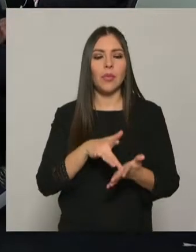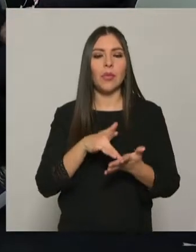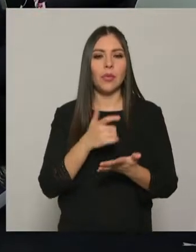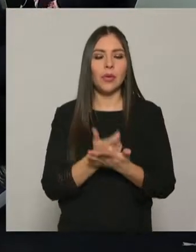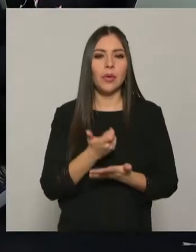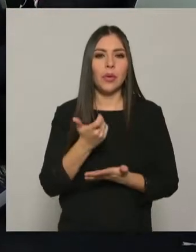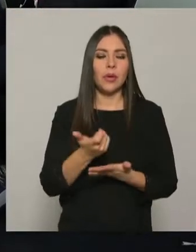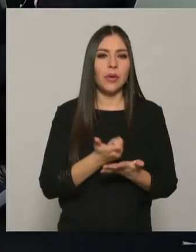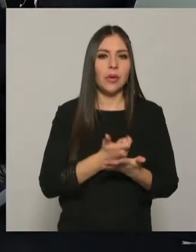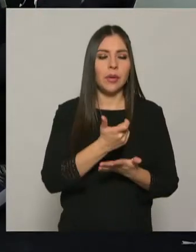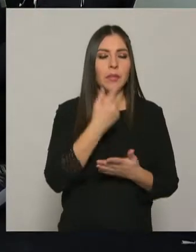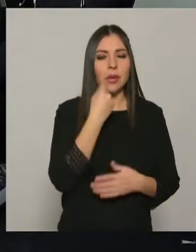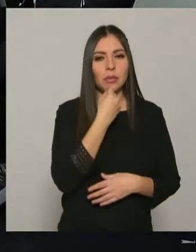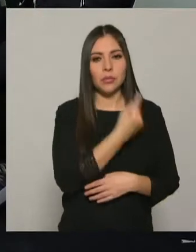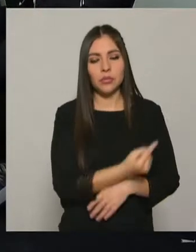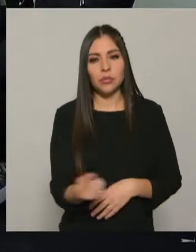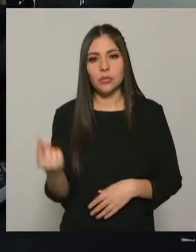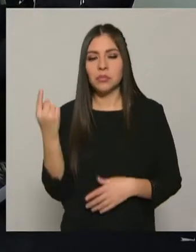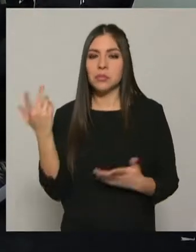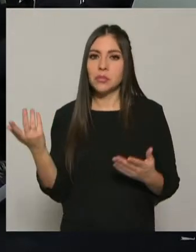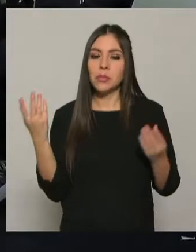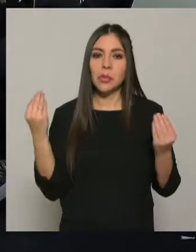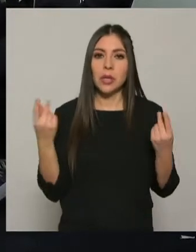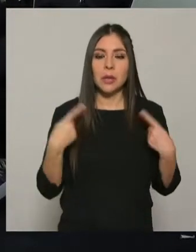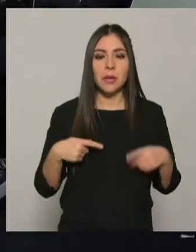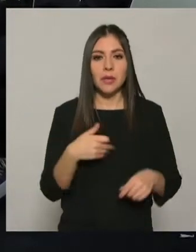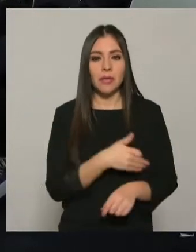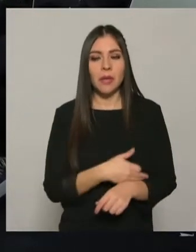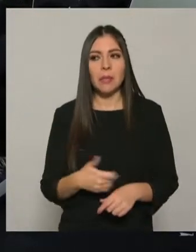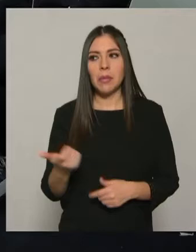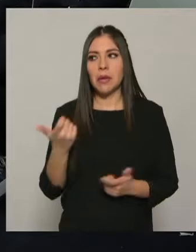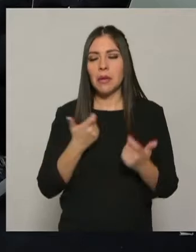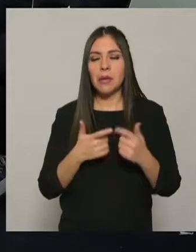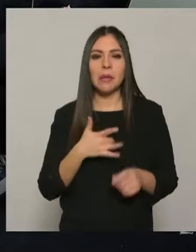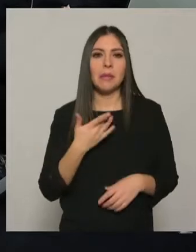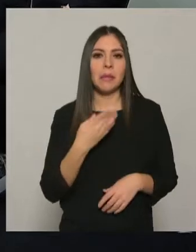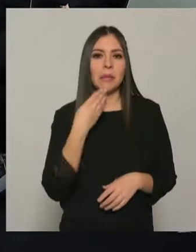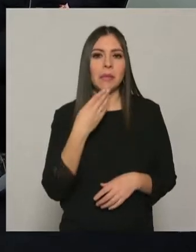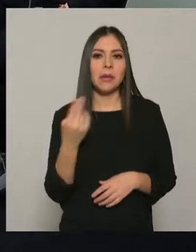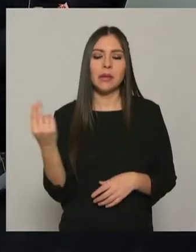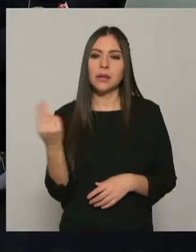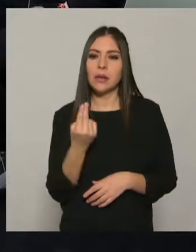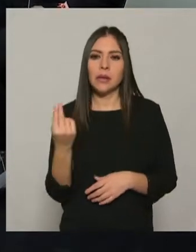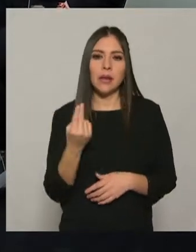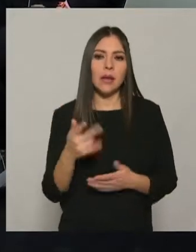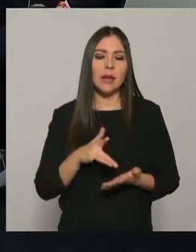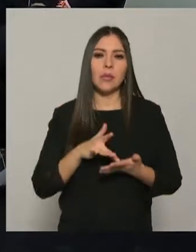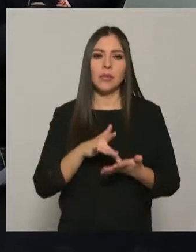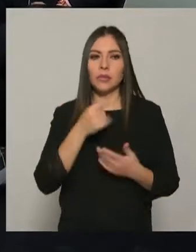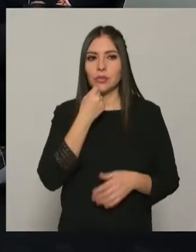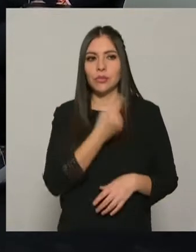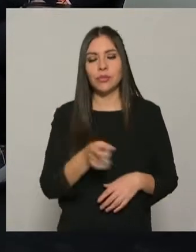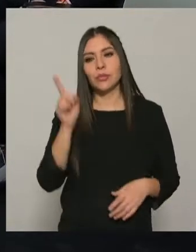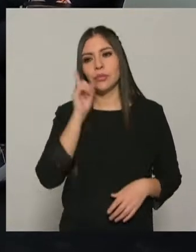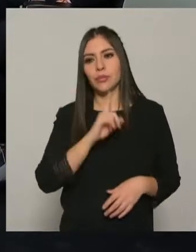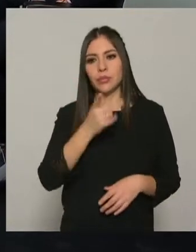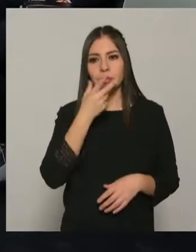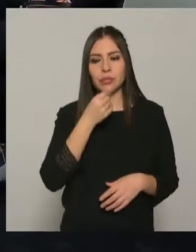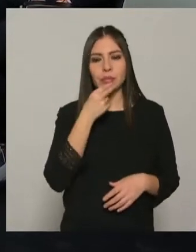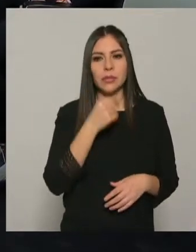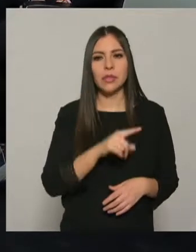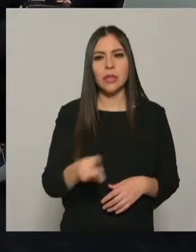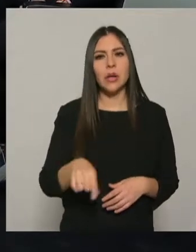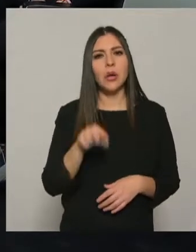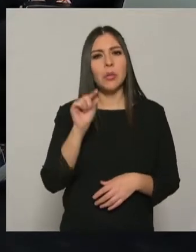económico, y yo creo que pues muchísimas familias lo van a recibir perfectamente bien, porque se necesita sin duda para estos niños y niñas. Son